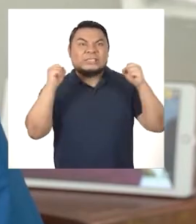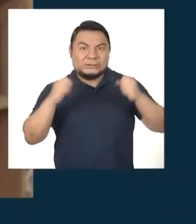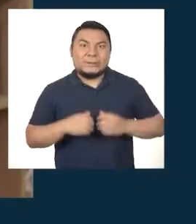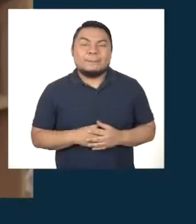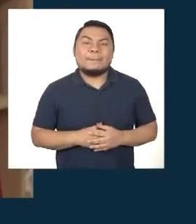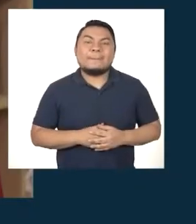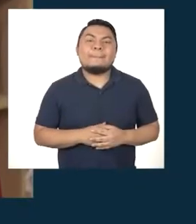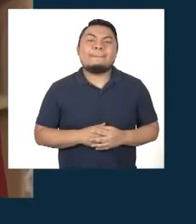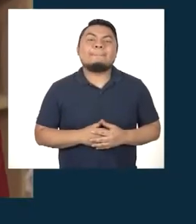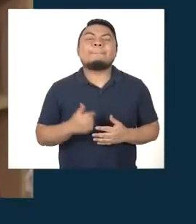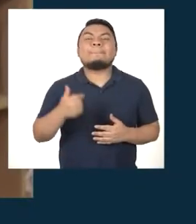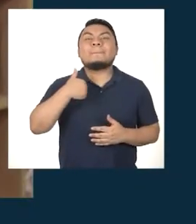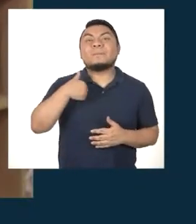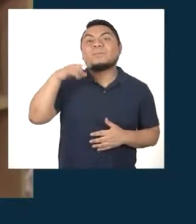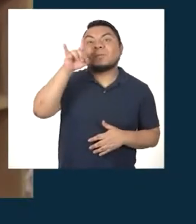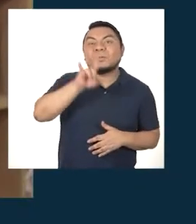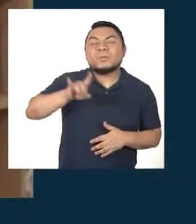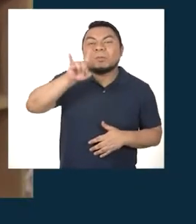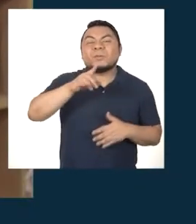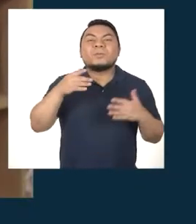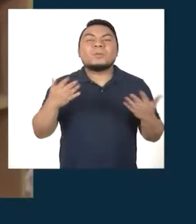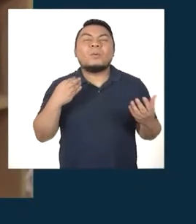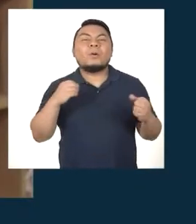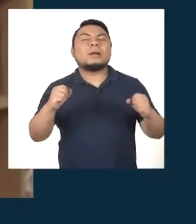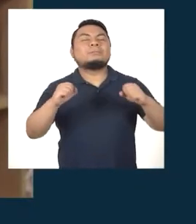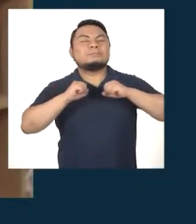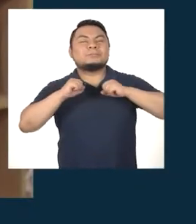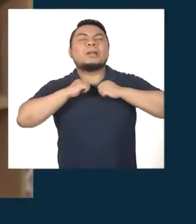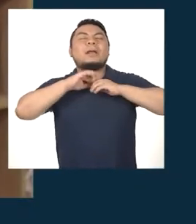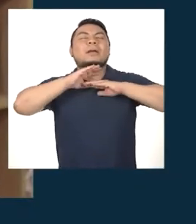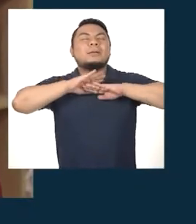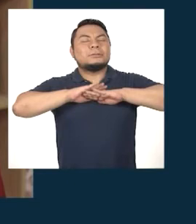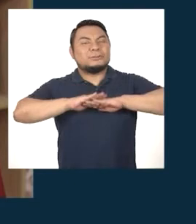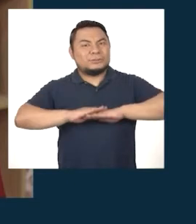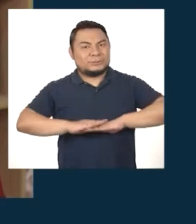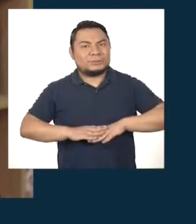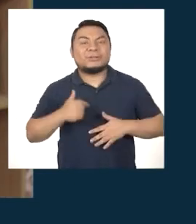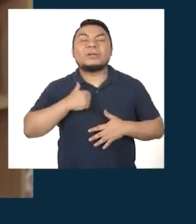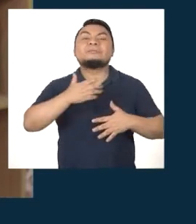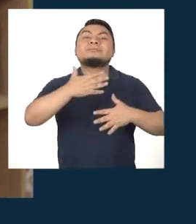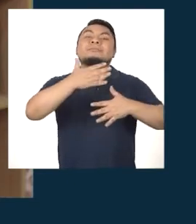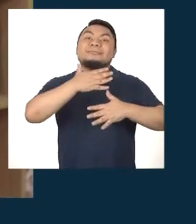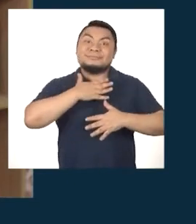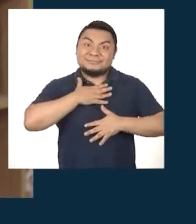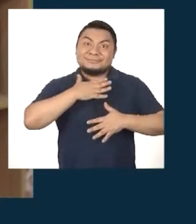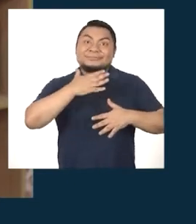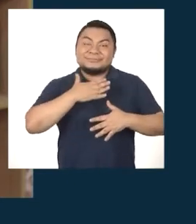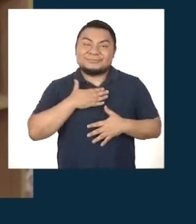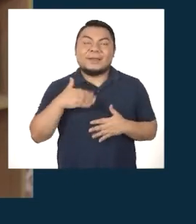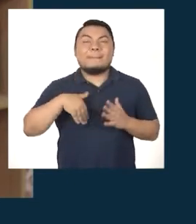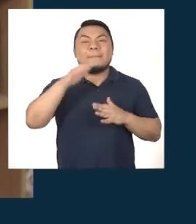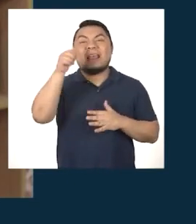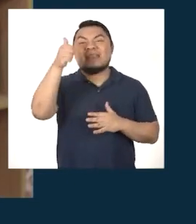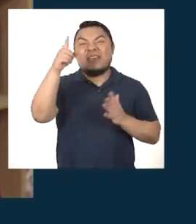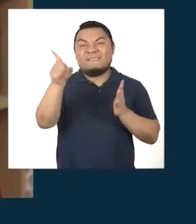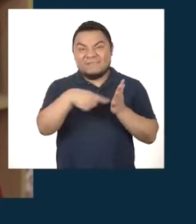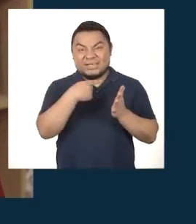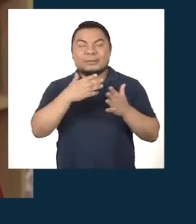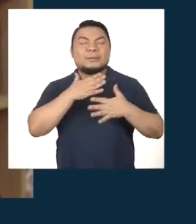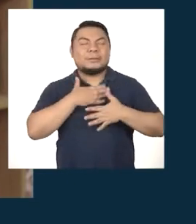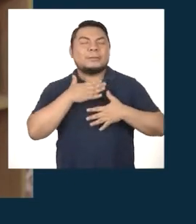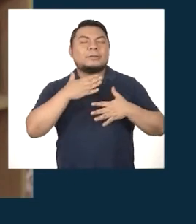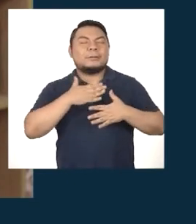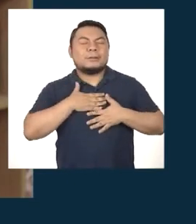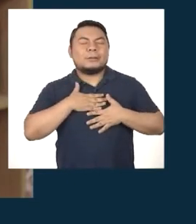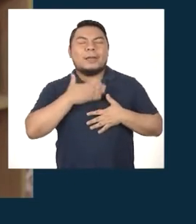impaciencia. Yo he utilizado y recomiendo los ejercicios de relajación. Respirar profundamente más de 10 veces para poder